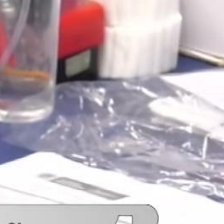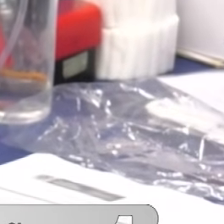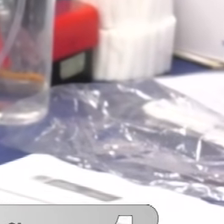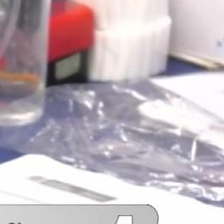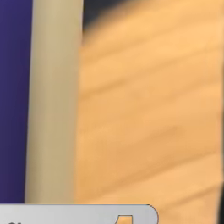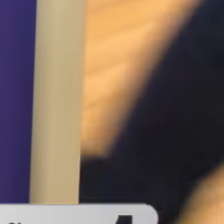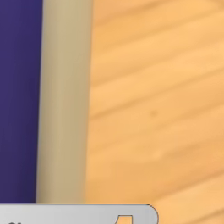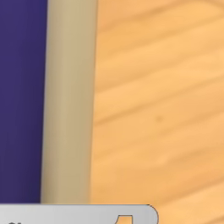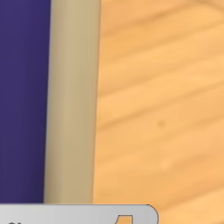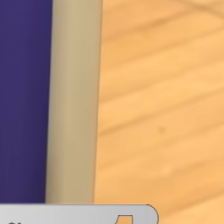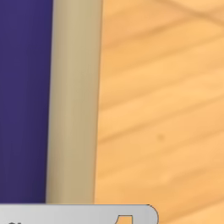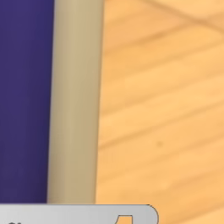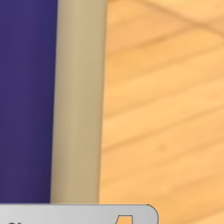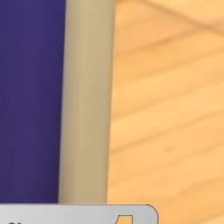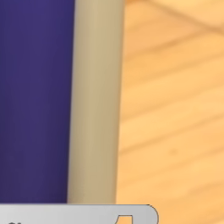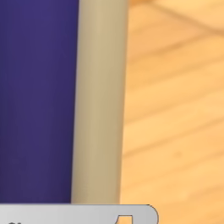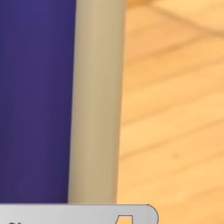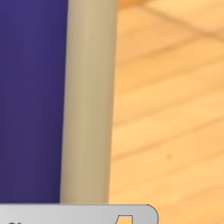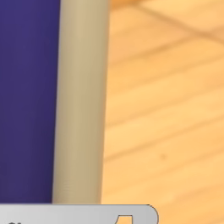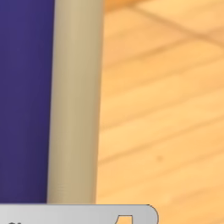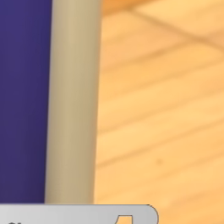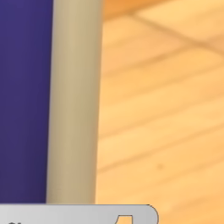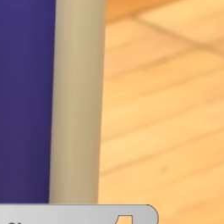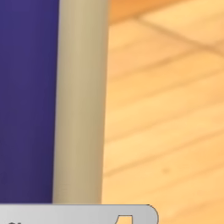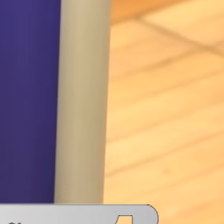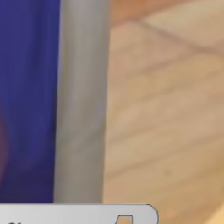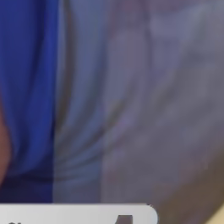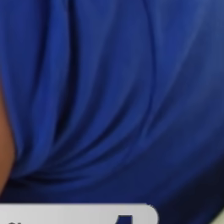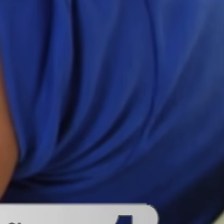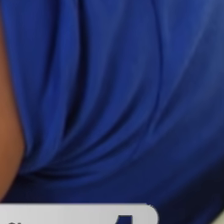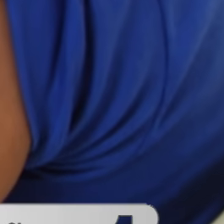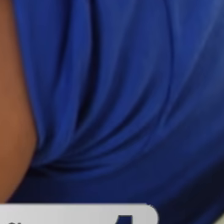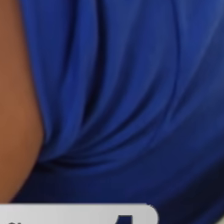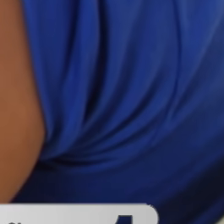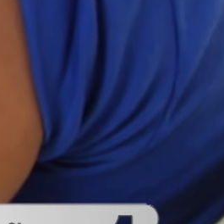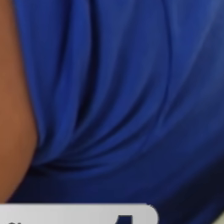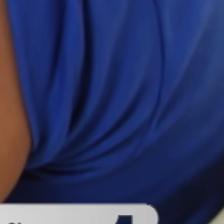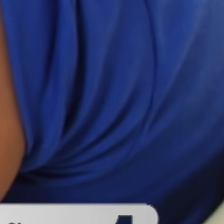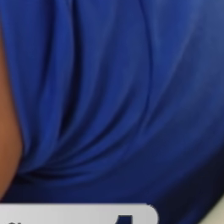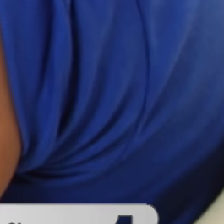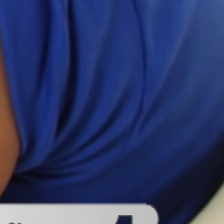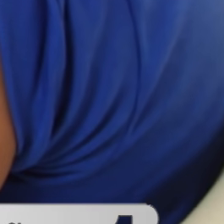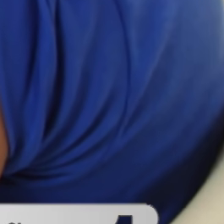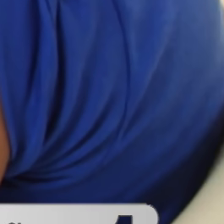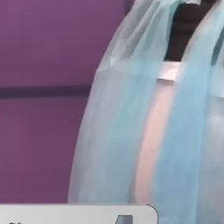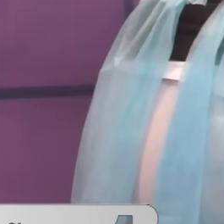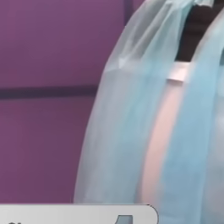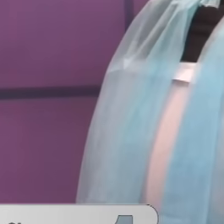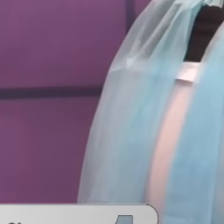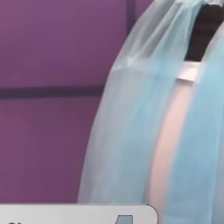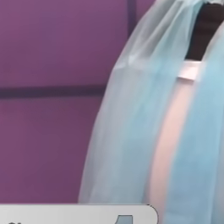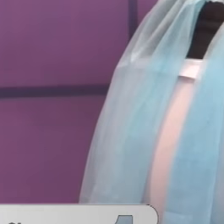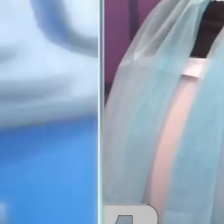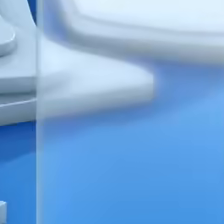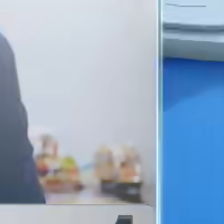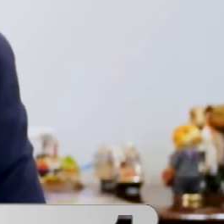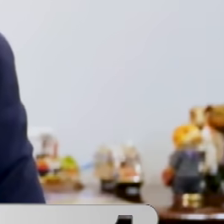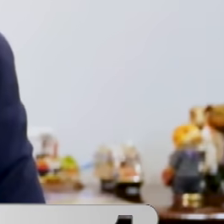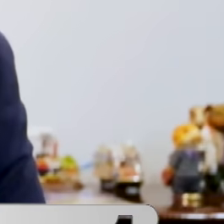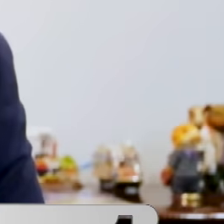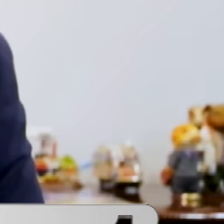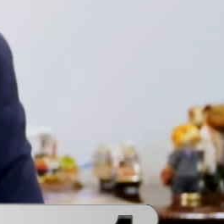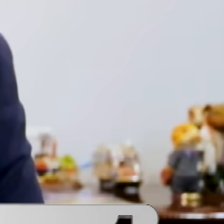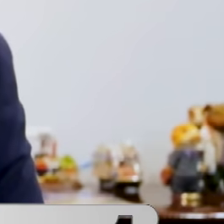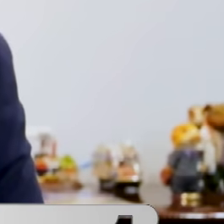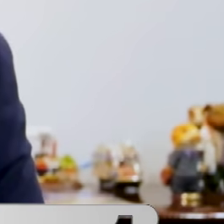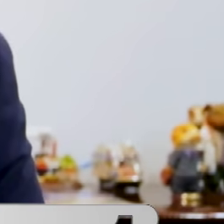Vacunación se sigue abriendo y empieza aplicación del biológico para edades entre 30 y 34 años.